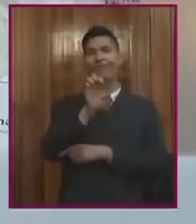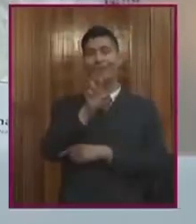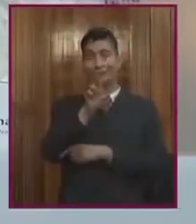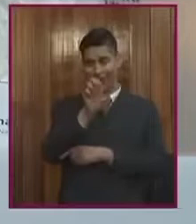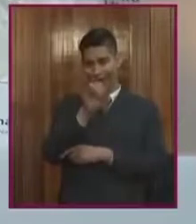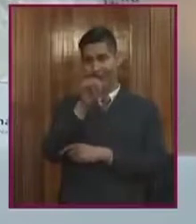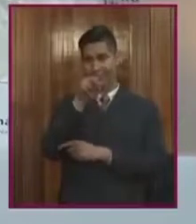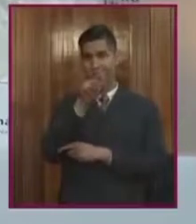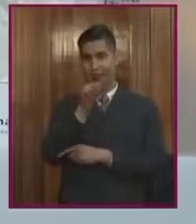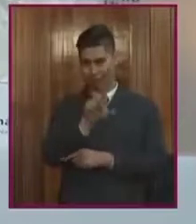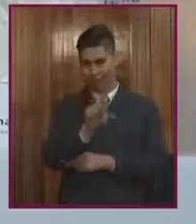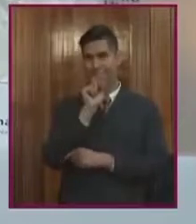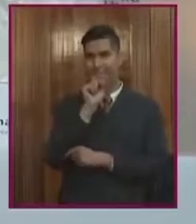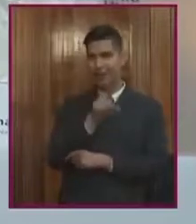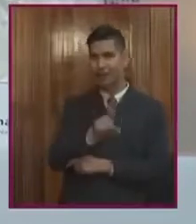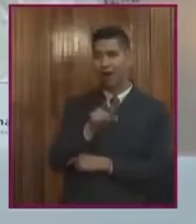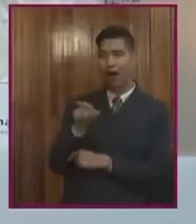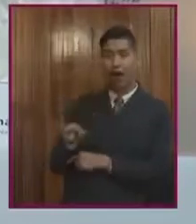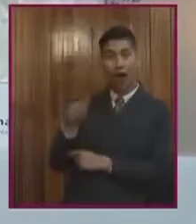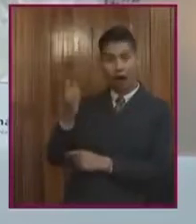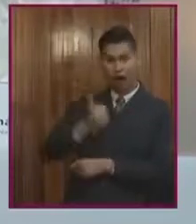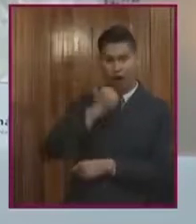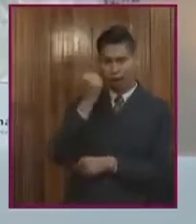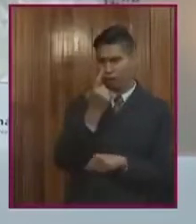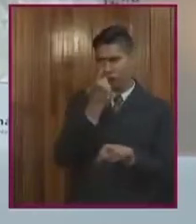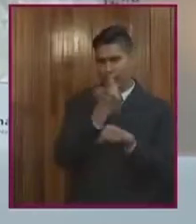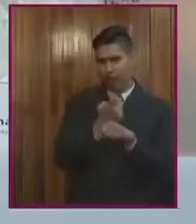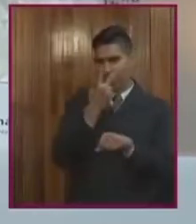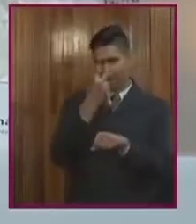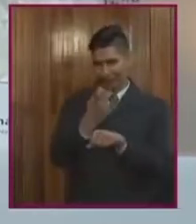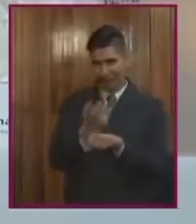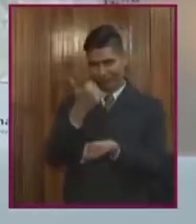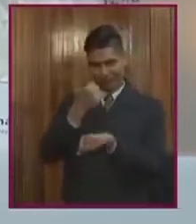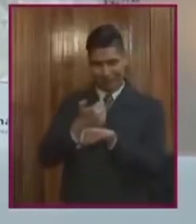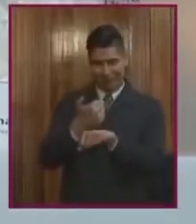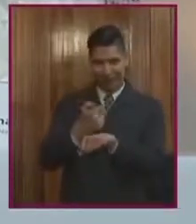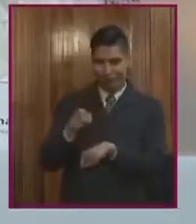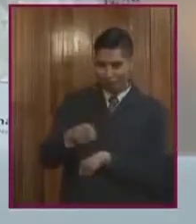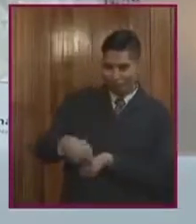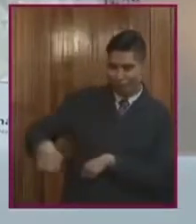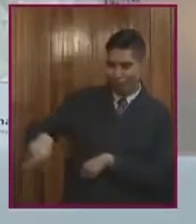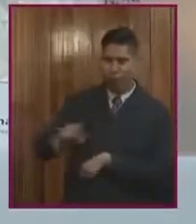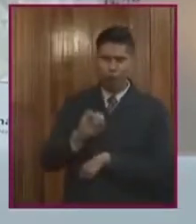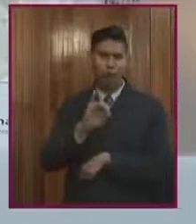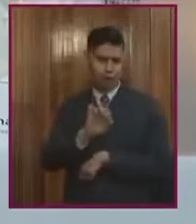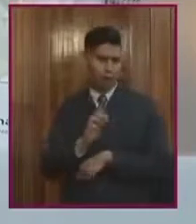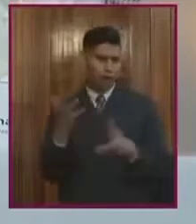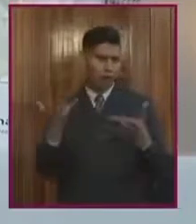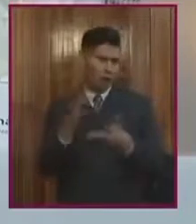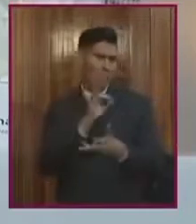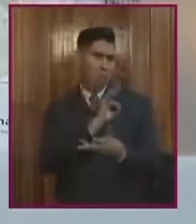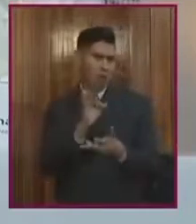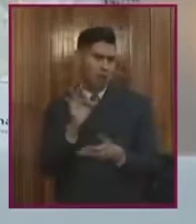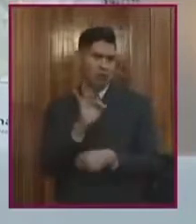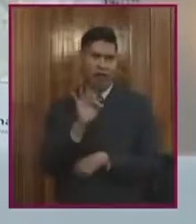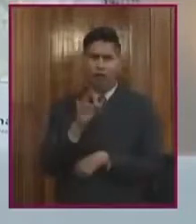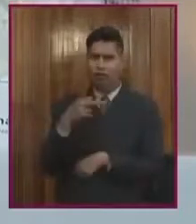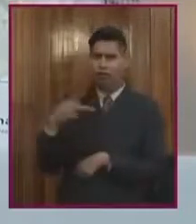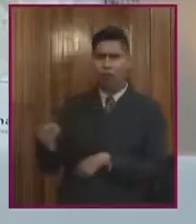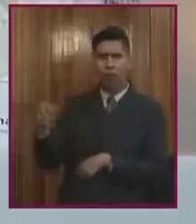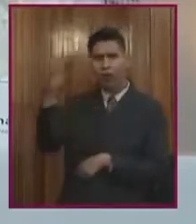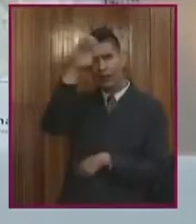primaria pueden realizar cuando se crea este clima de reflexión, de libertad y